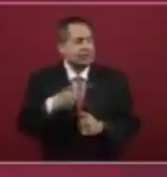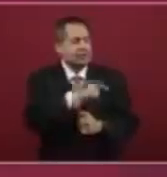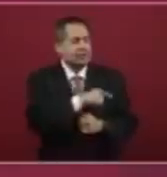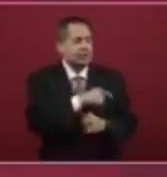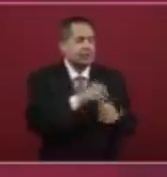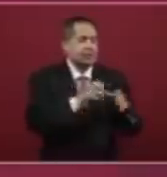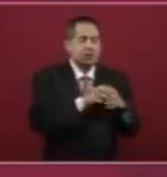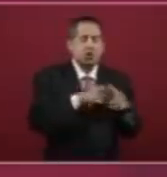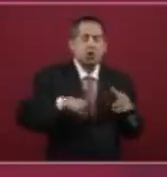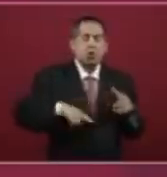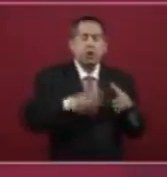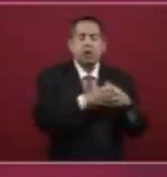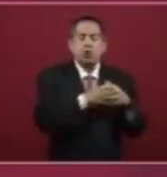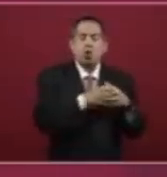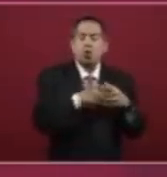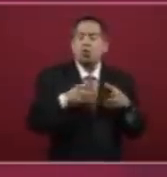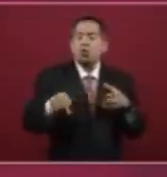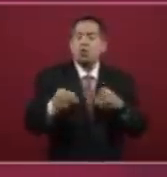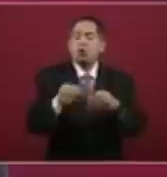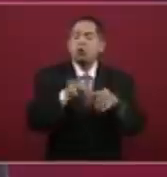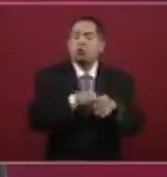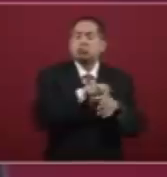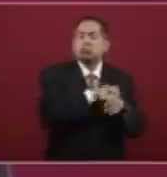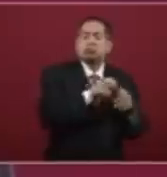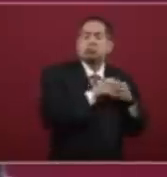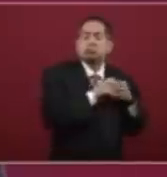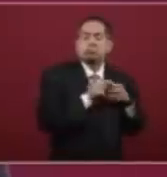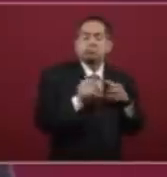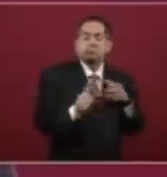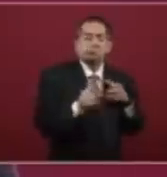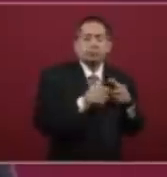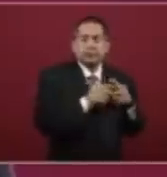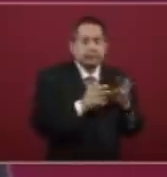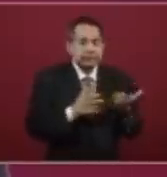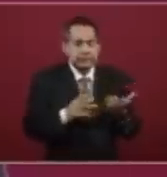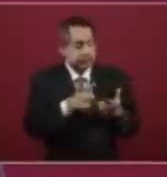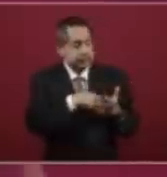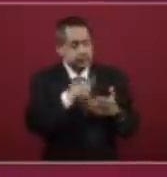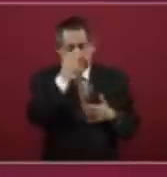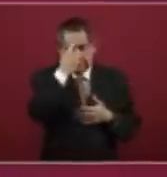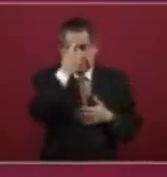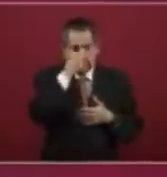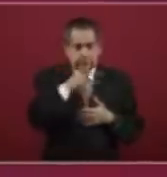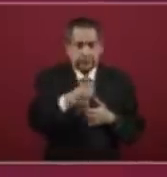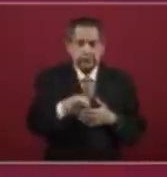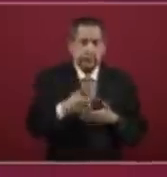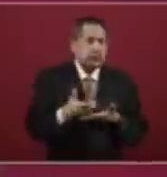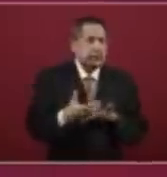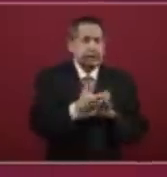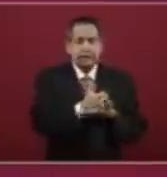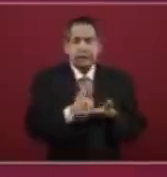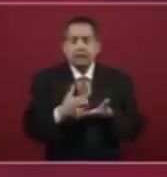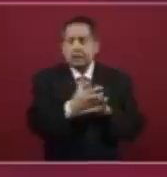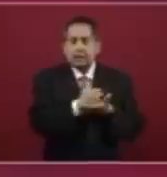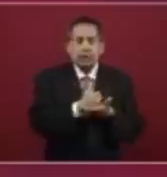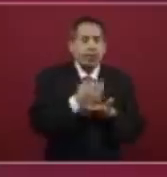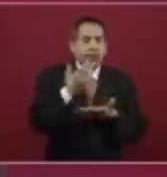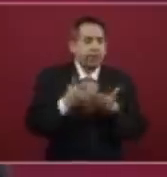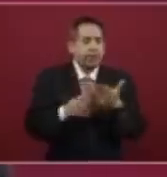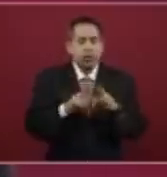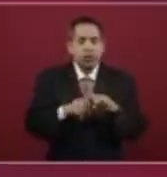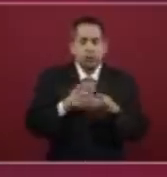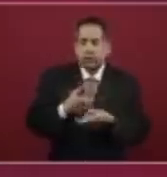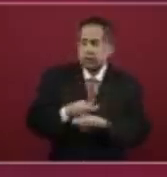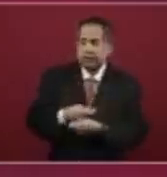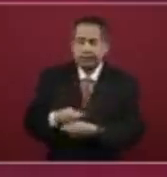neoliberales es que ellos nada más piensan en la creación de la riqueza y no en la distribución.